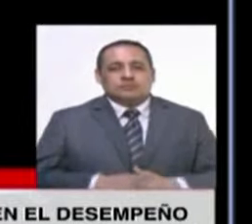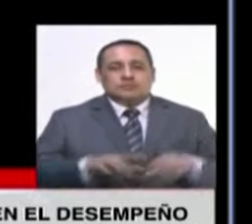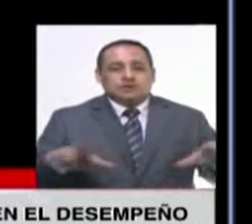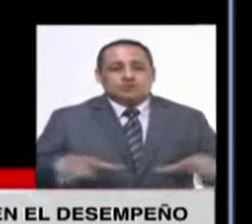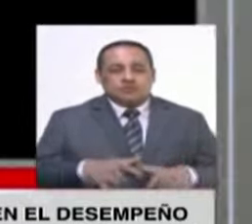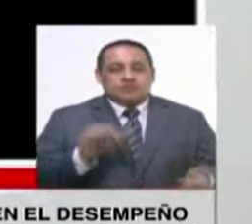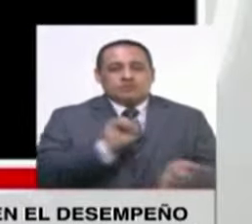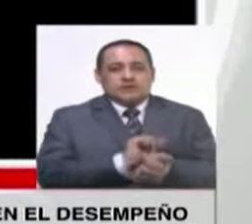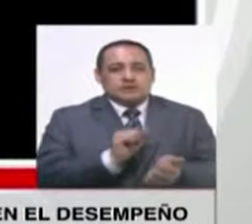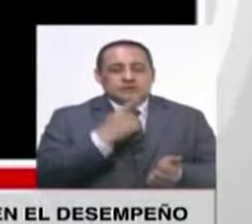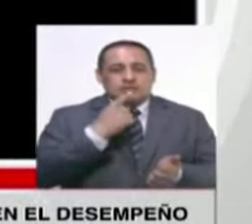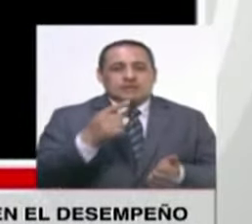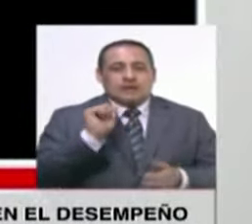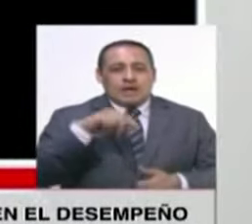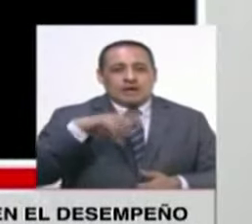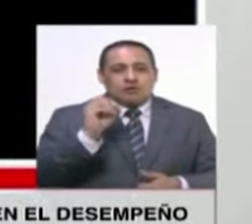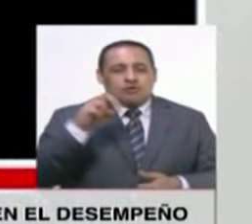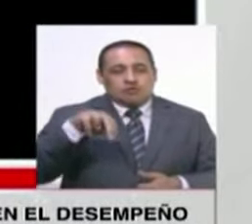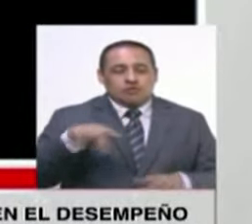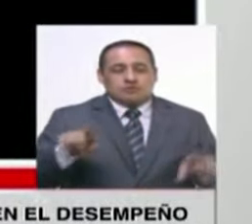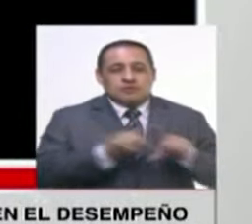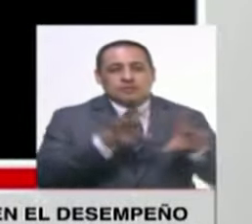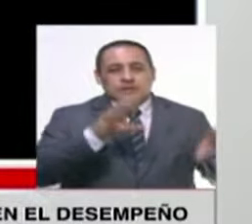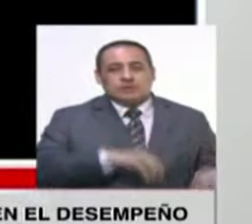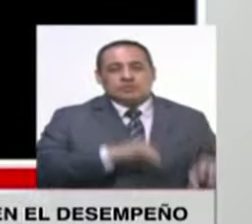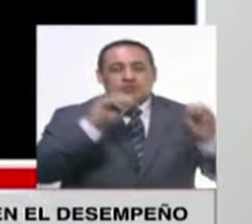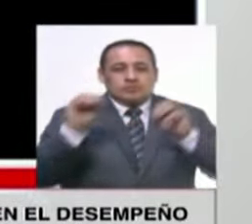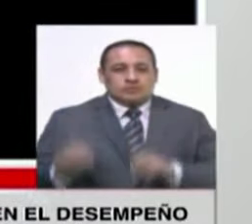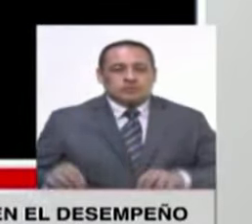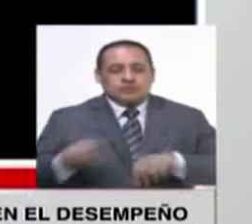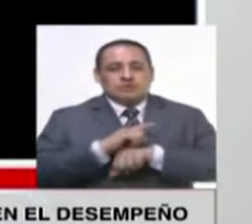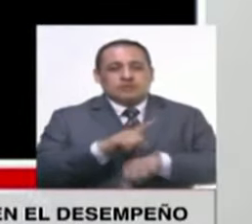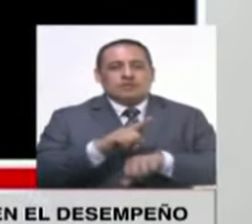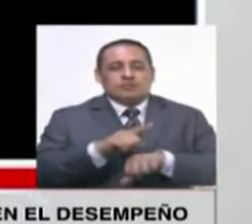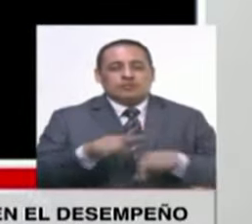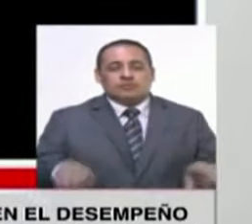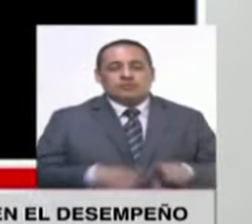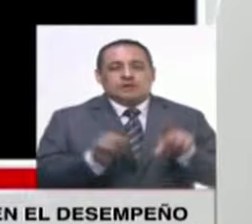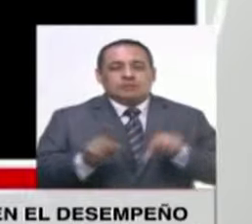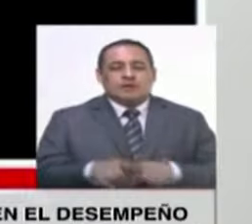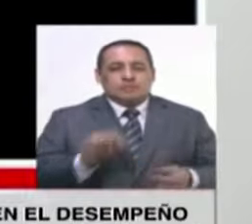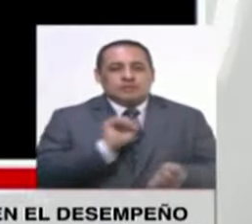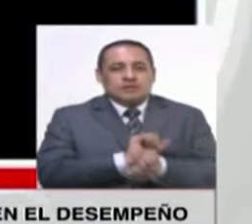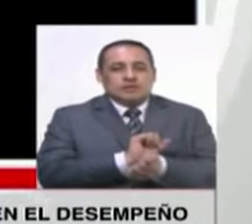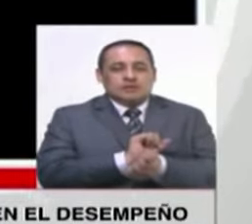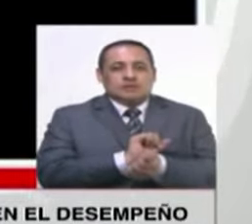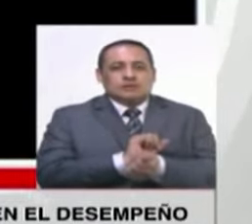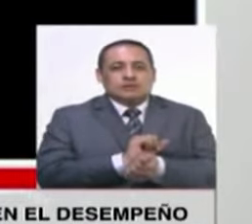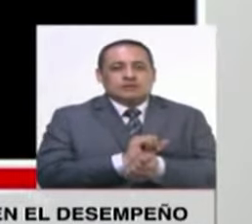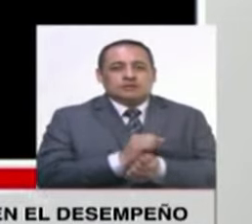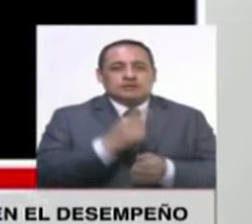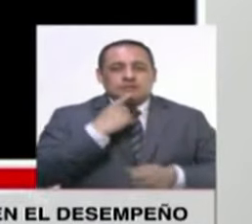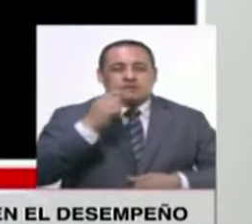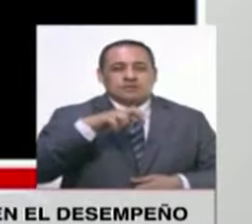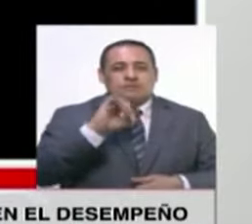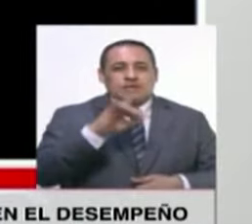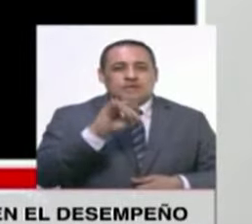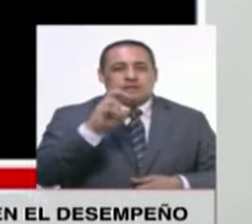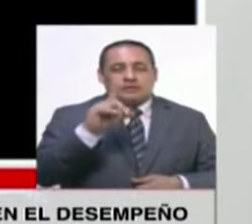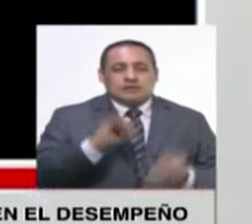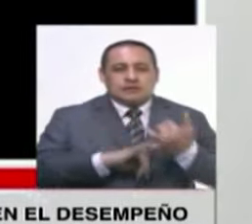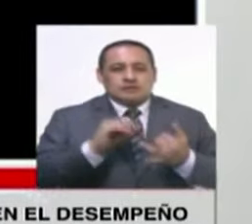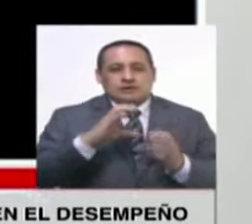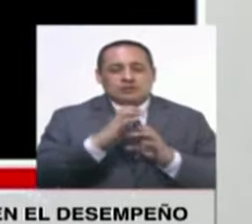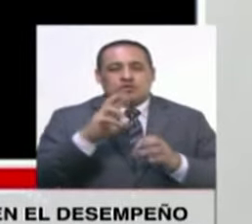penal de piedras gordas y debería pasarse inmediatamente al penal de piedras gordas 2,